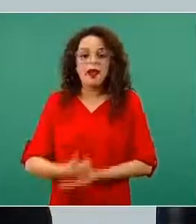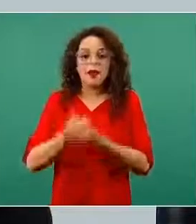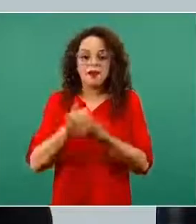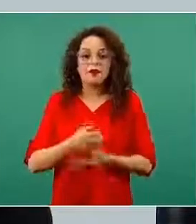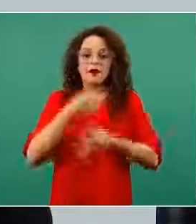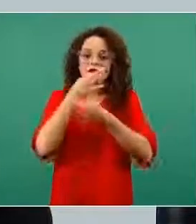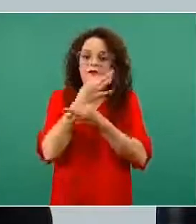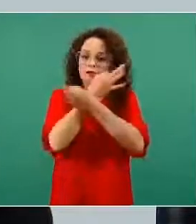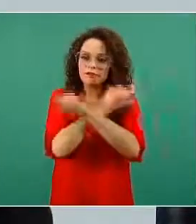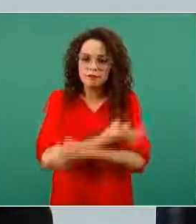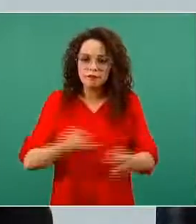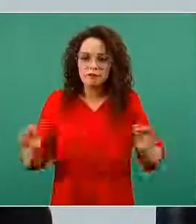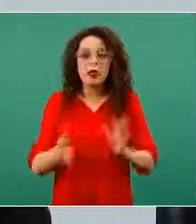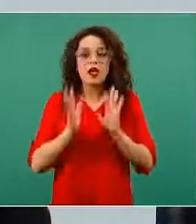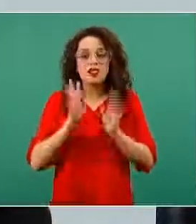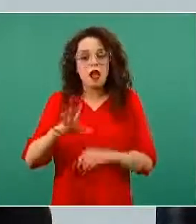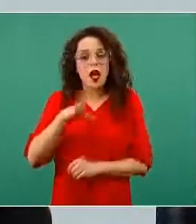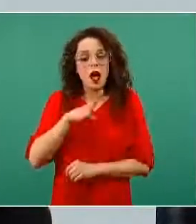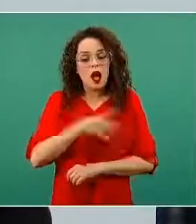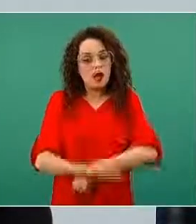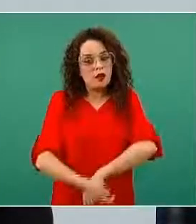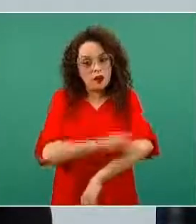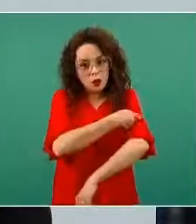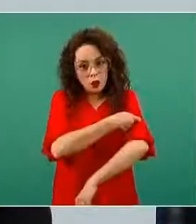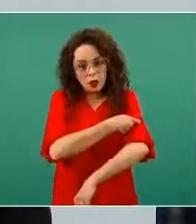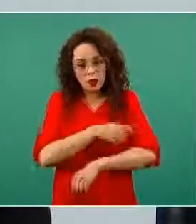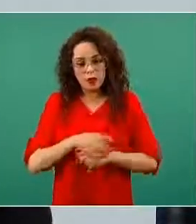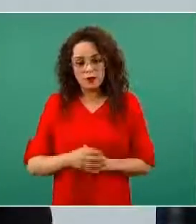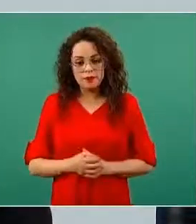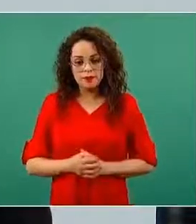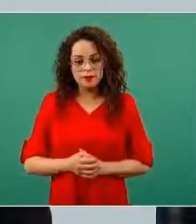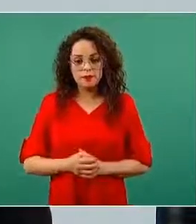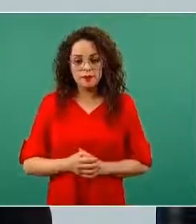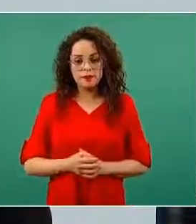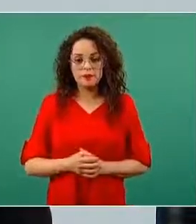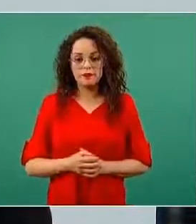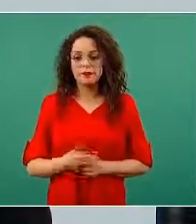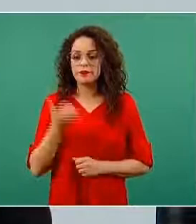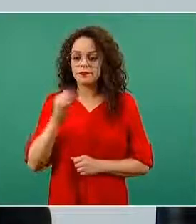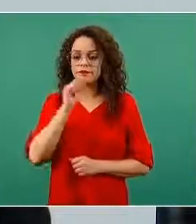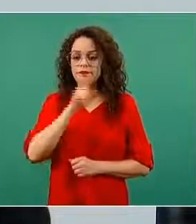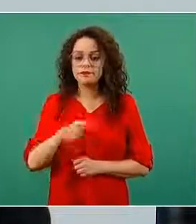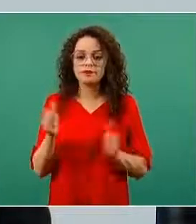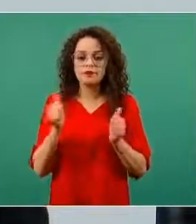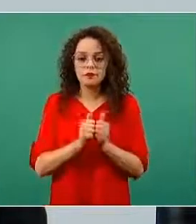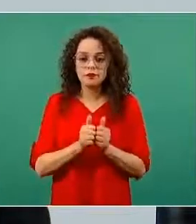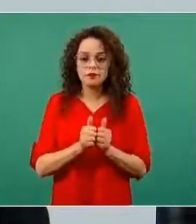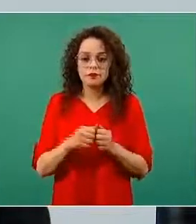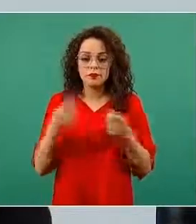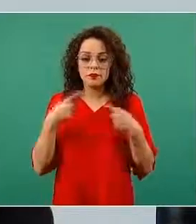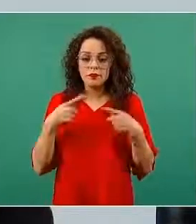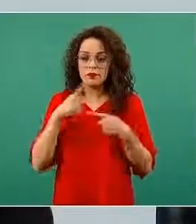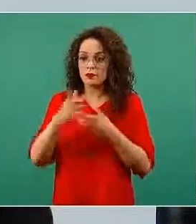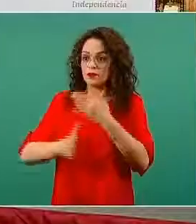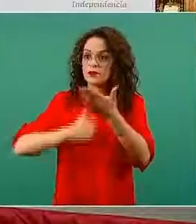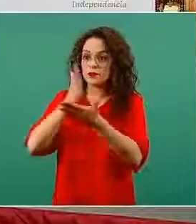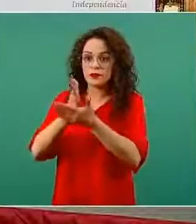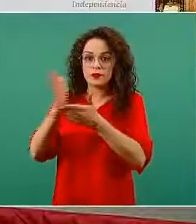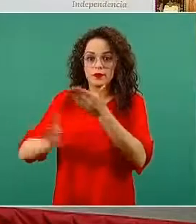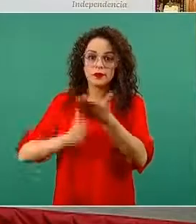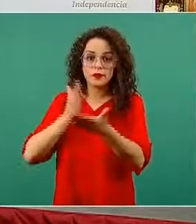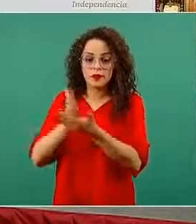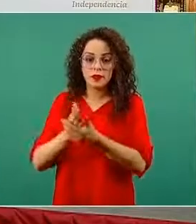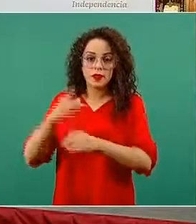la vacuna está disponible, y también incluso a través de aquellas personas embarazadas que están yendo a las